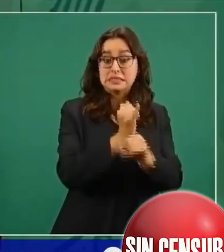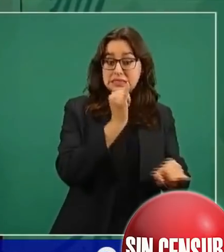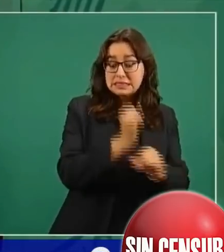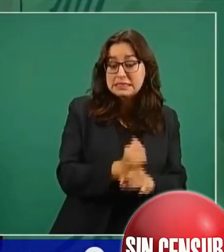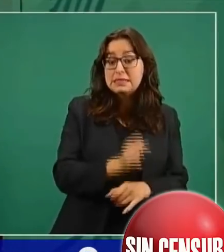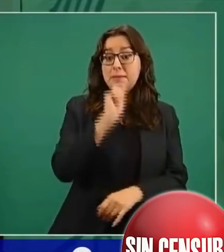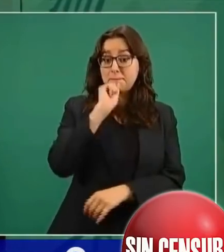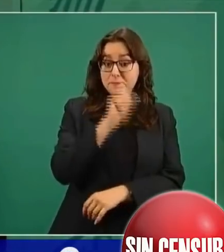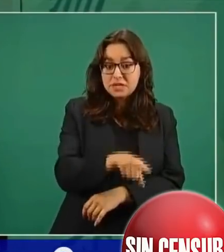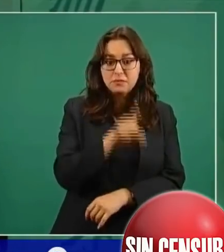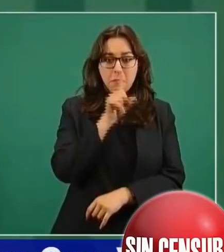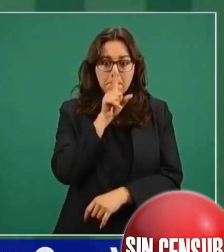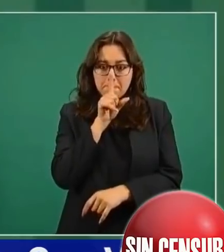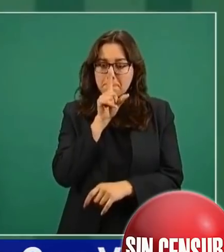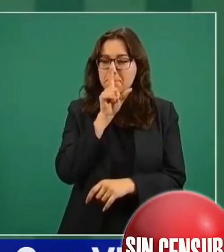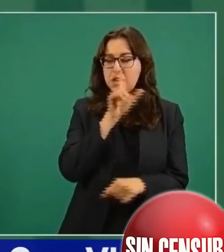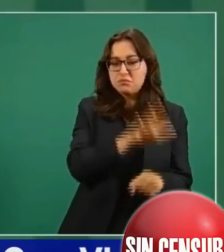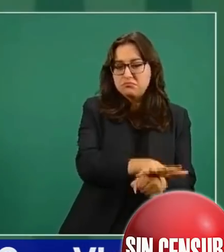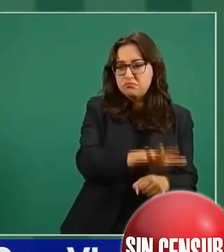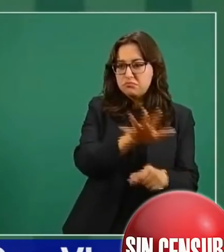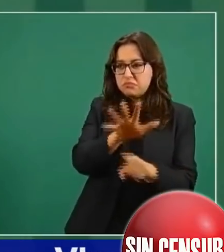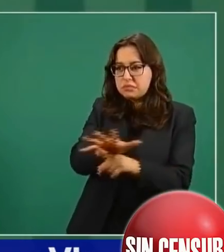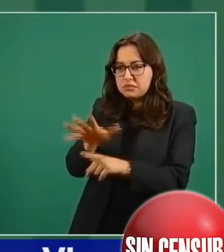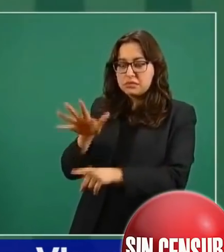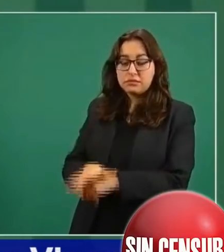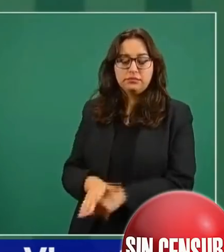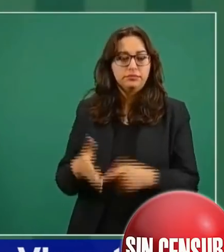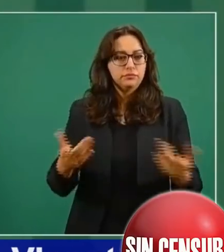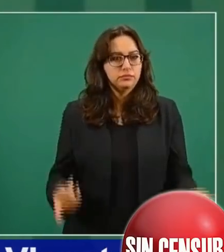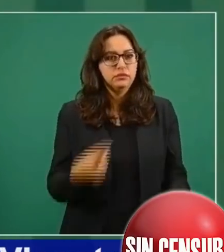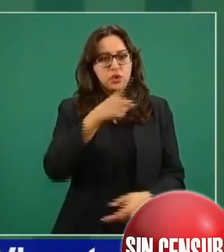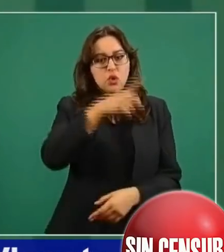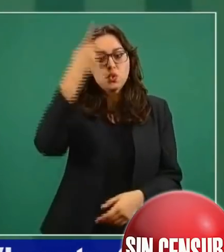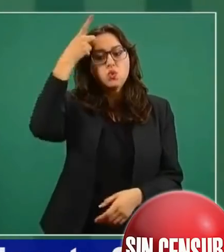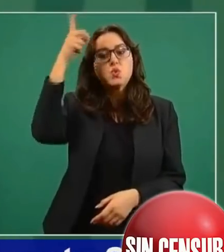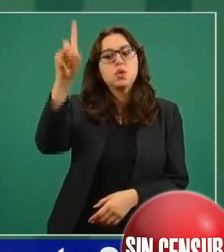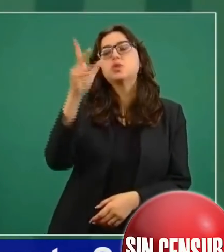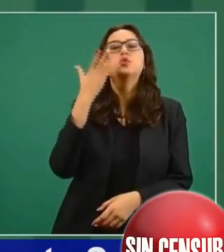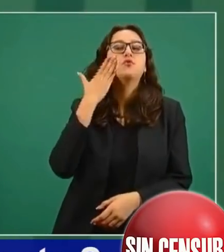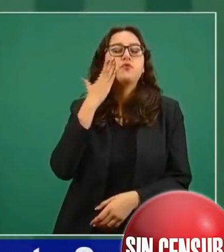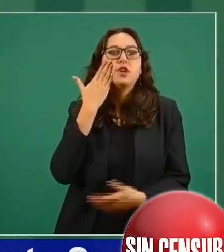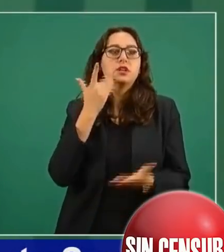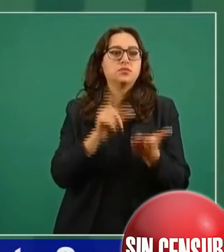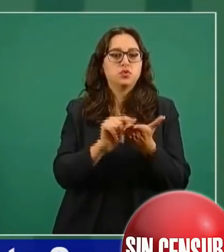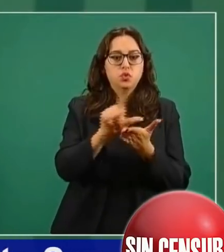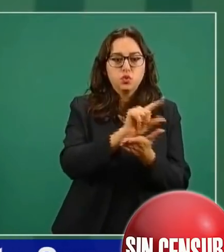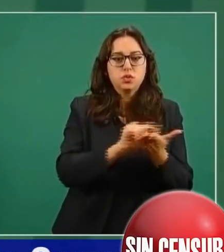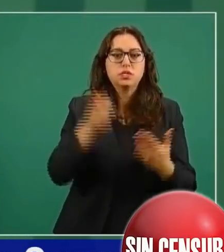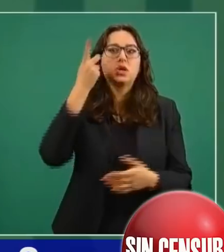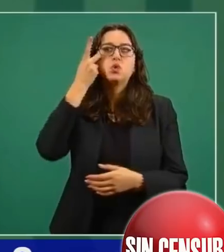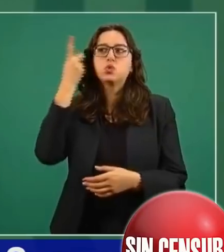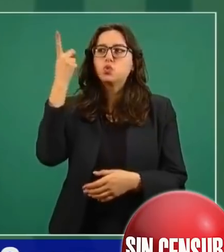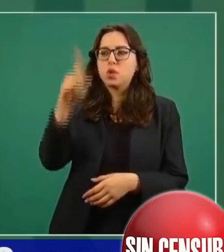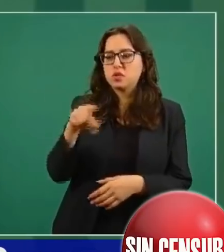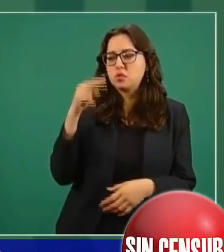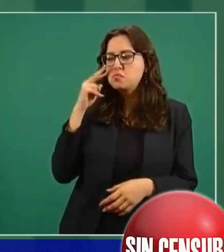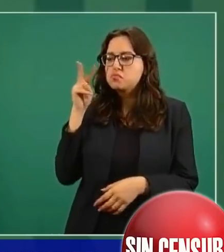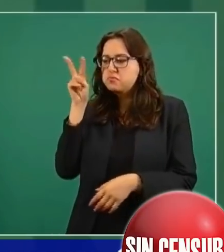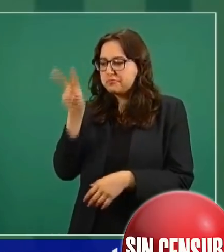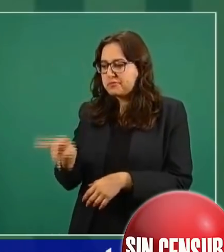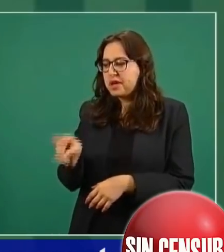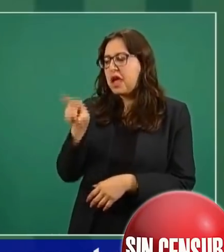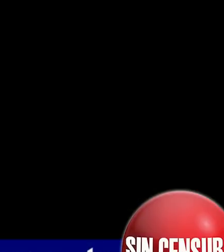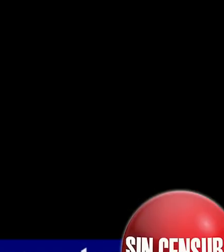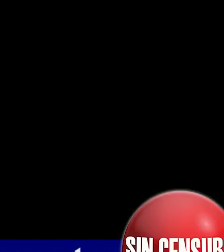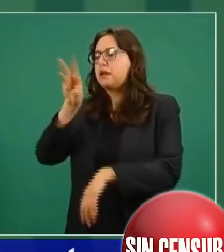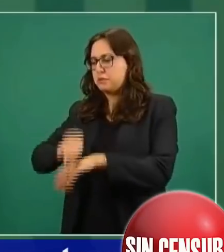una corporación del dueño de Facebook o del Twitter decidan a quién sí